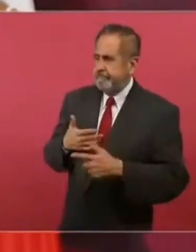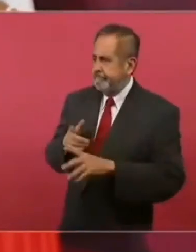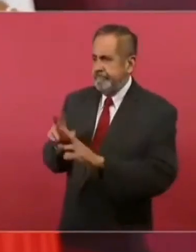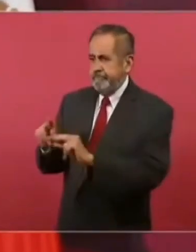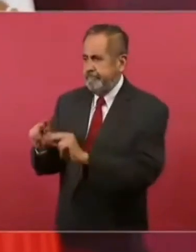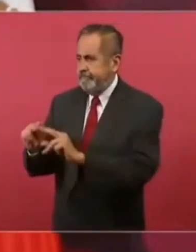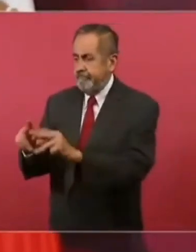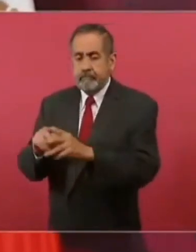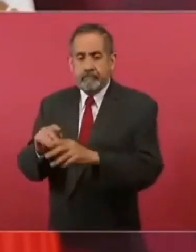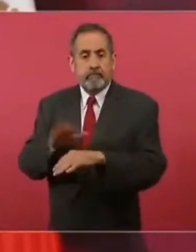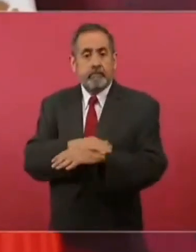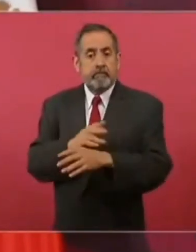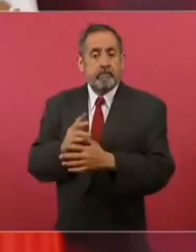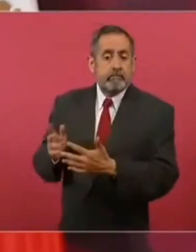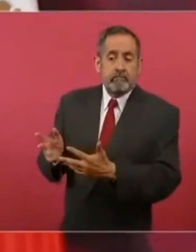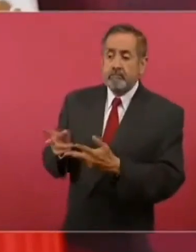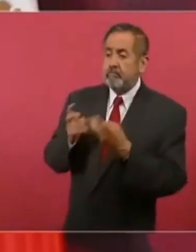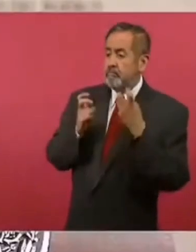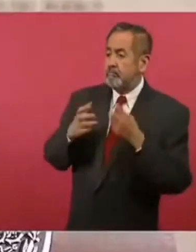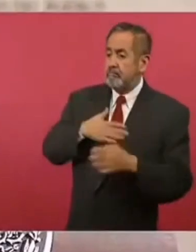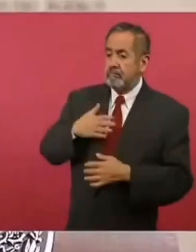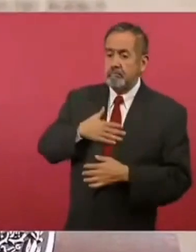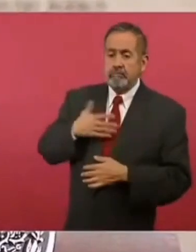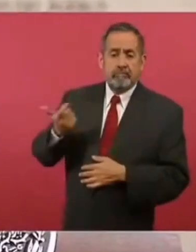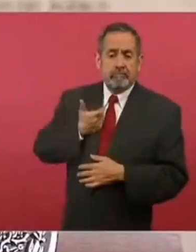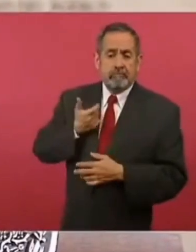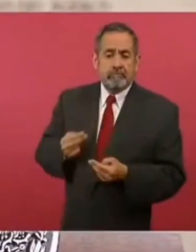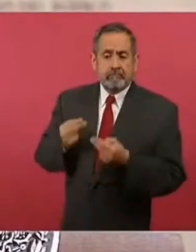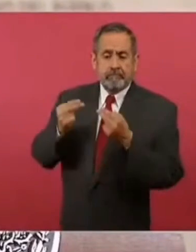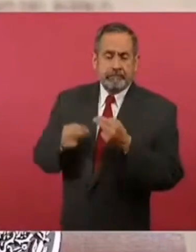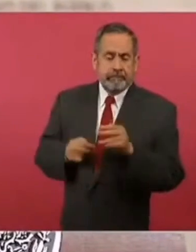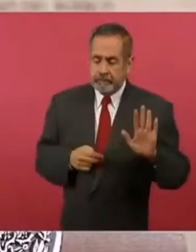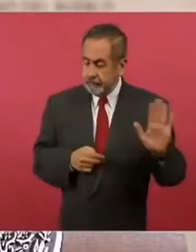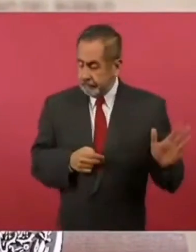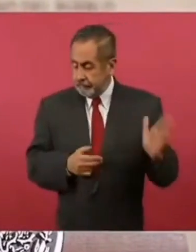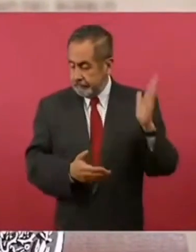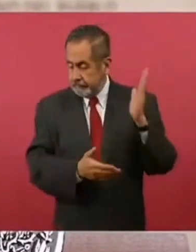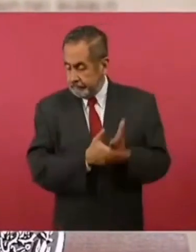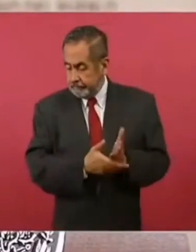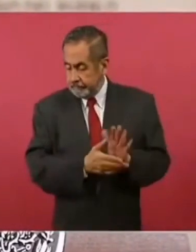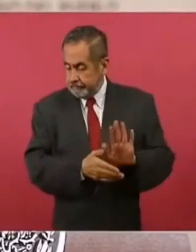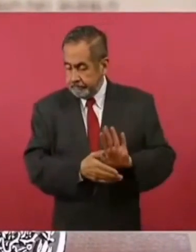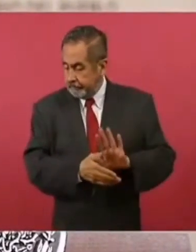porque se dedicaron pues a hacer negocio con todo,